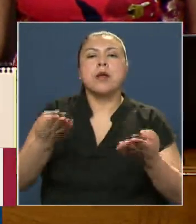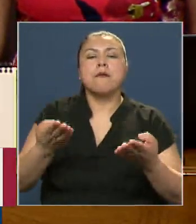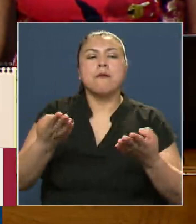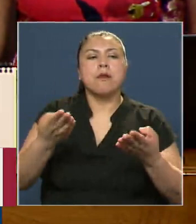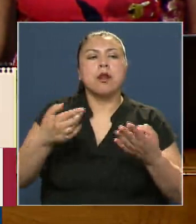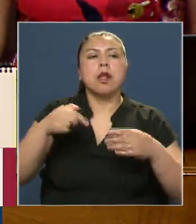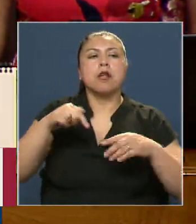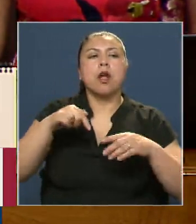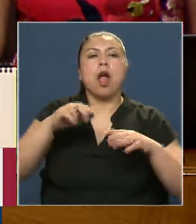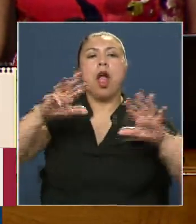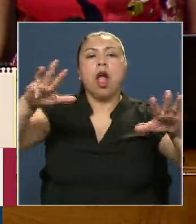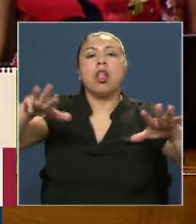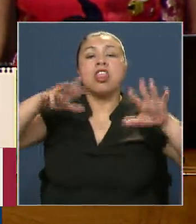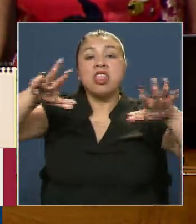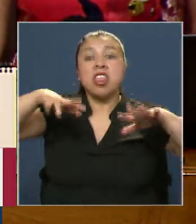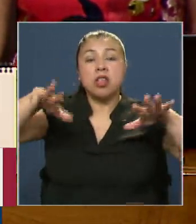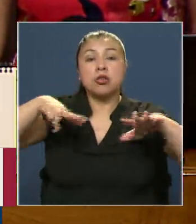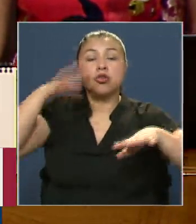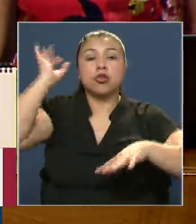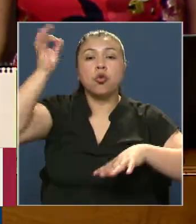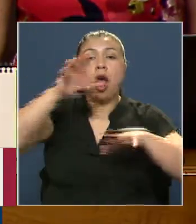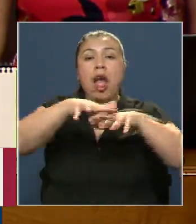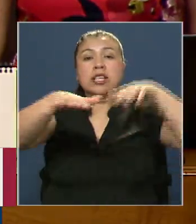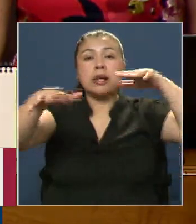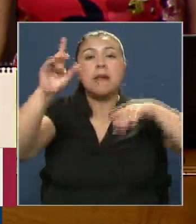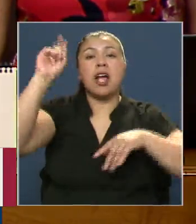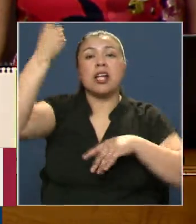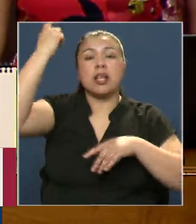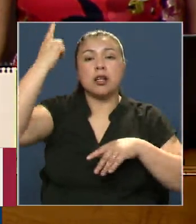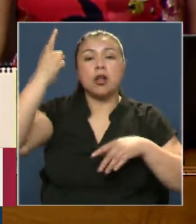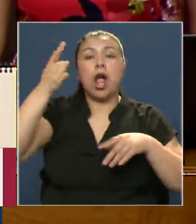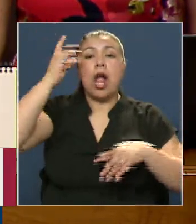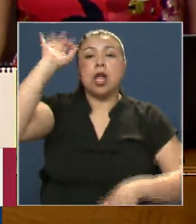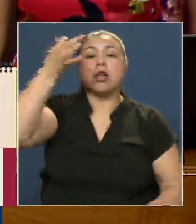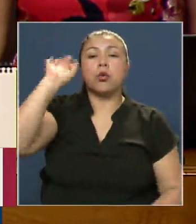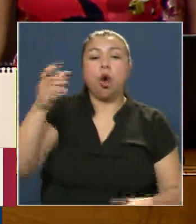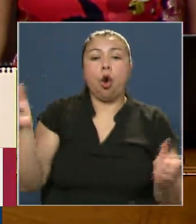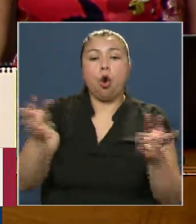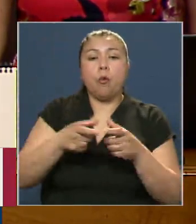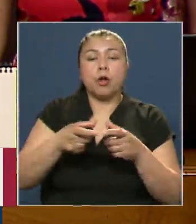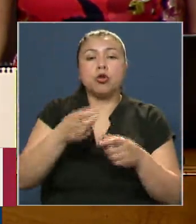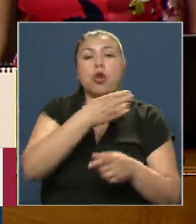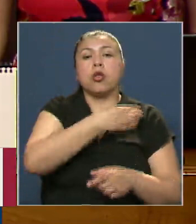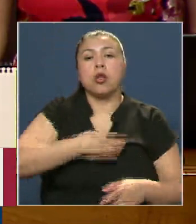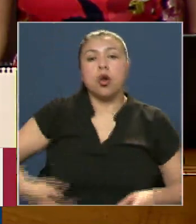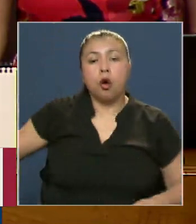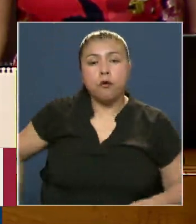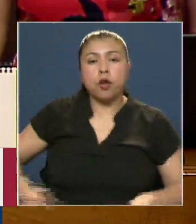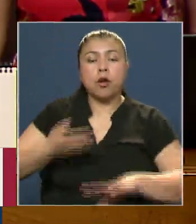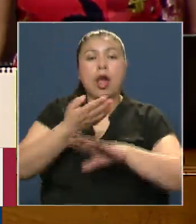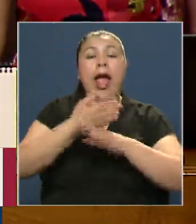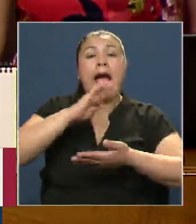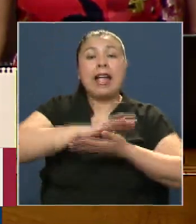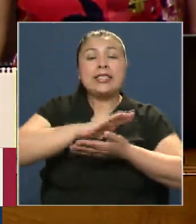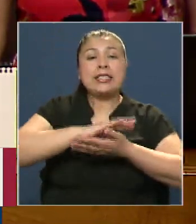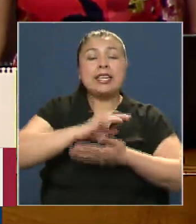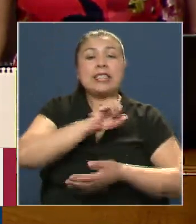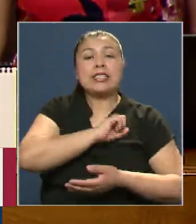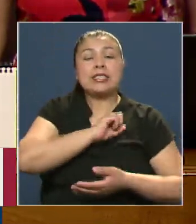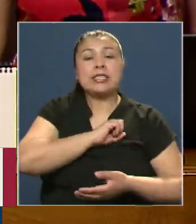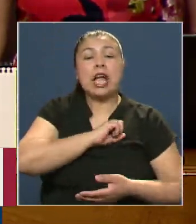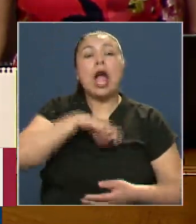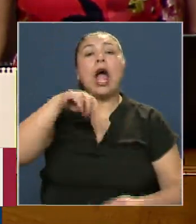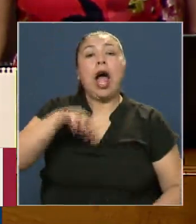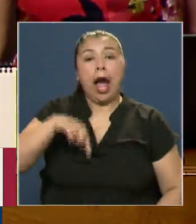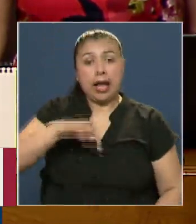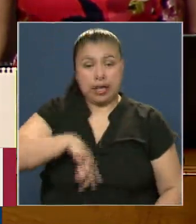la 88ª reunión de su Asamblea General y las reuniones del Comité Ejecutivo que se celebrarán en Santiago, República de